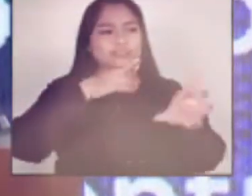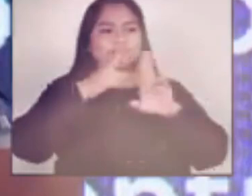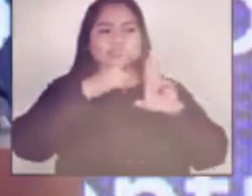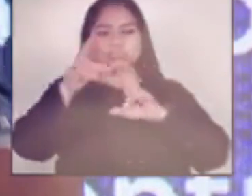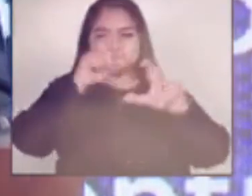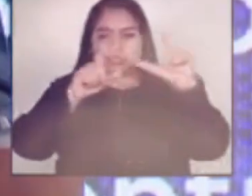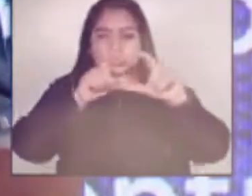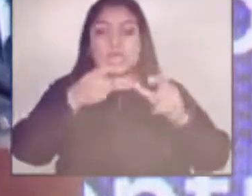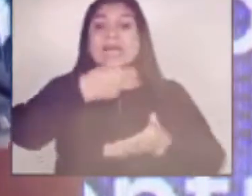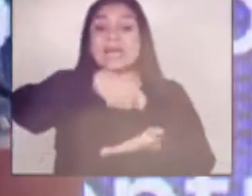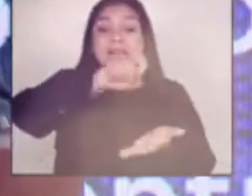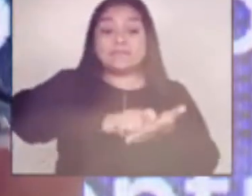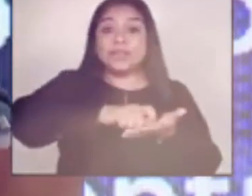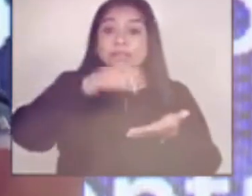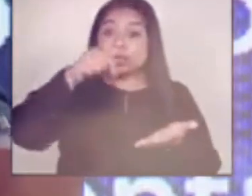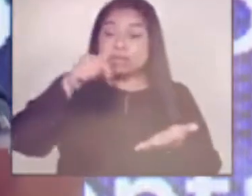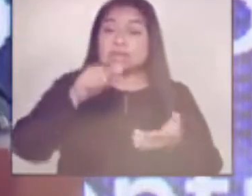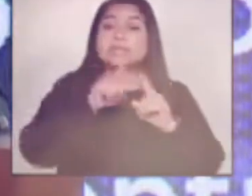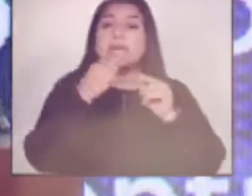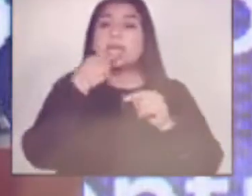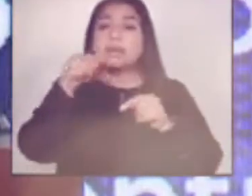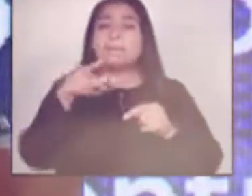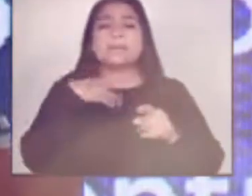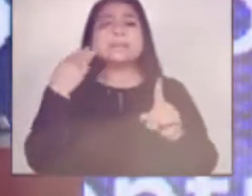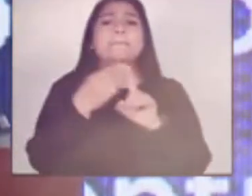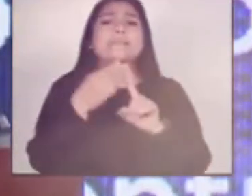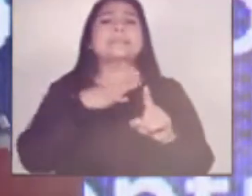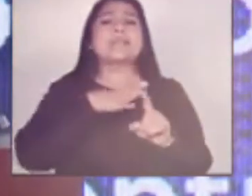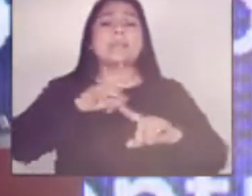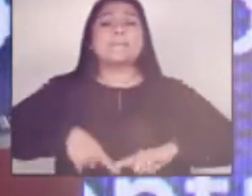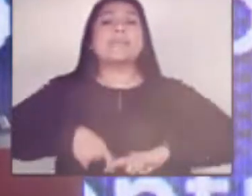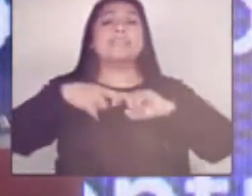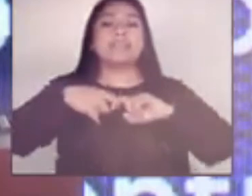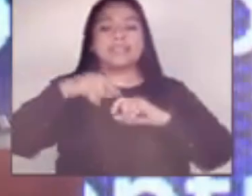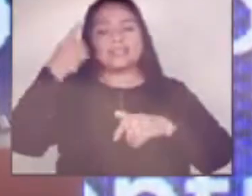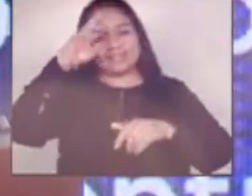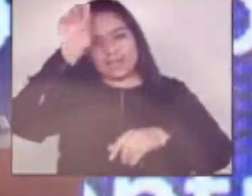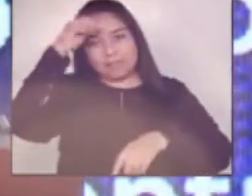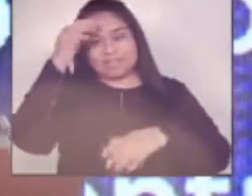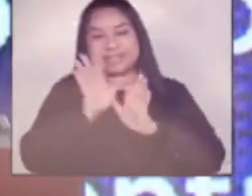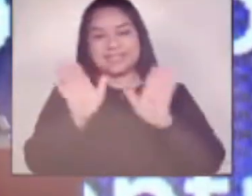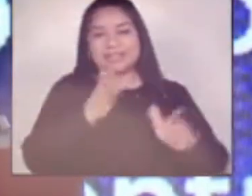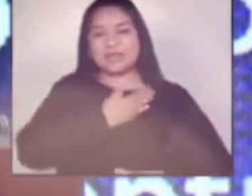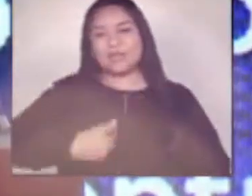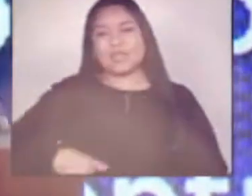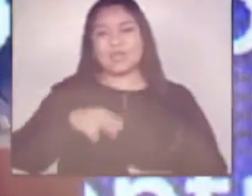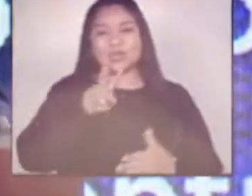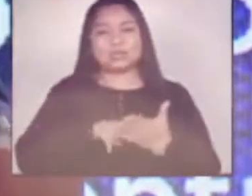protocolo es una de las metas que teníamos pendientes dentro de la política general de gobierno